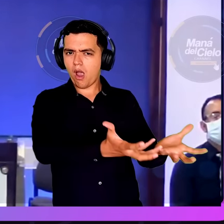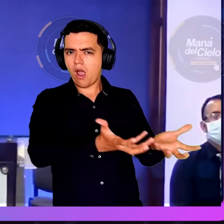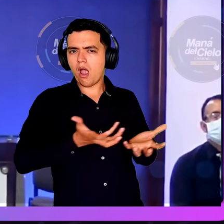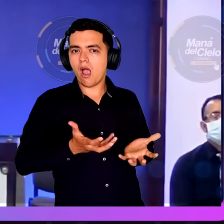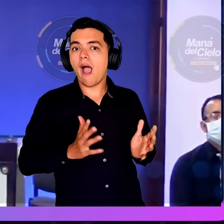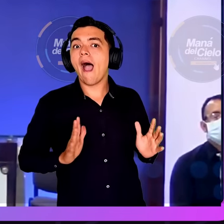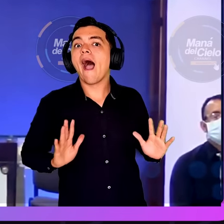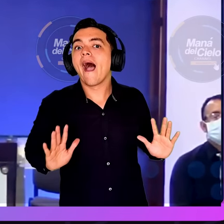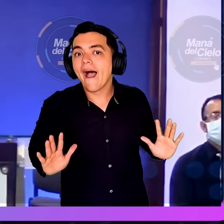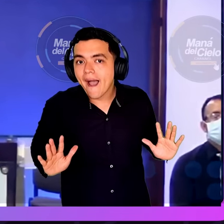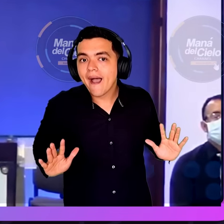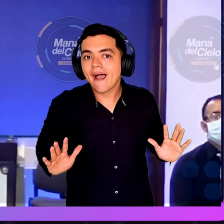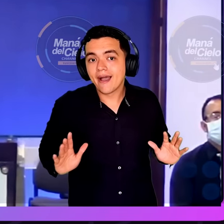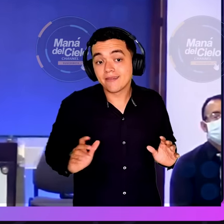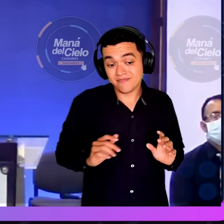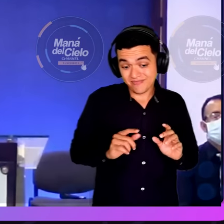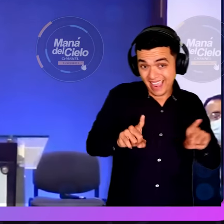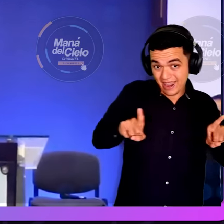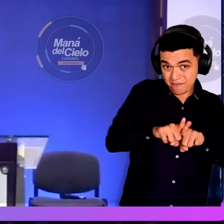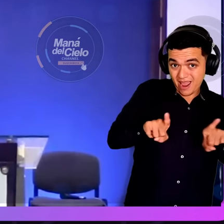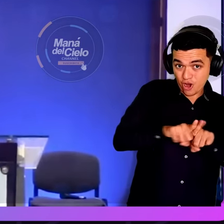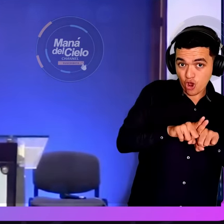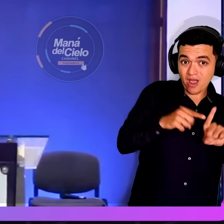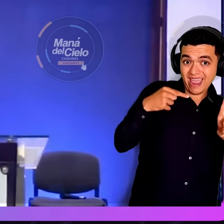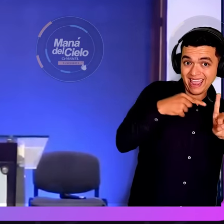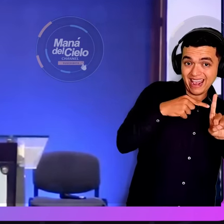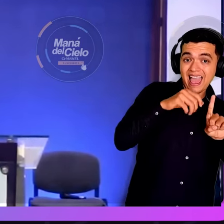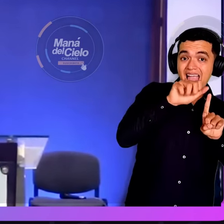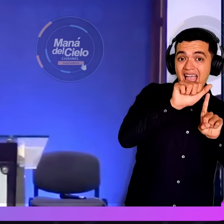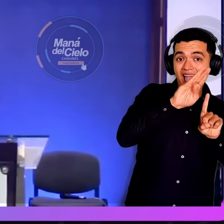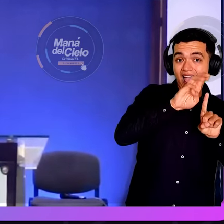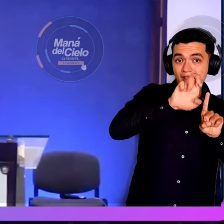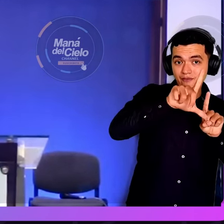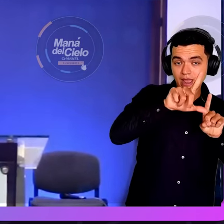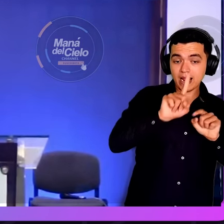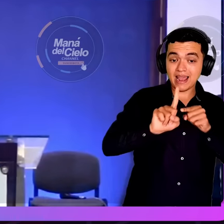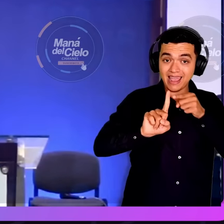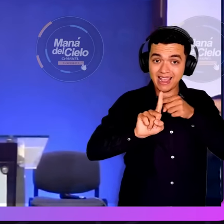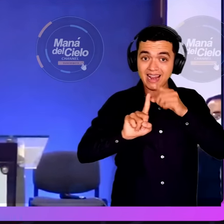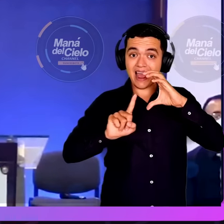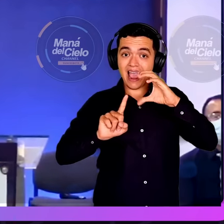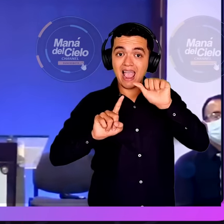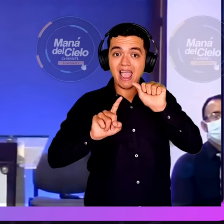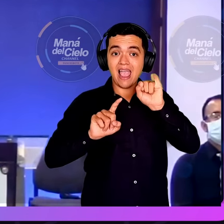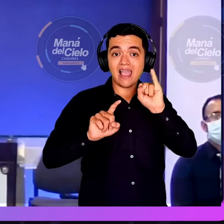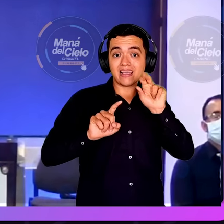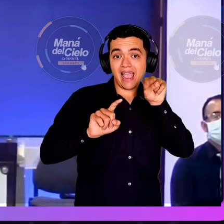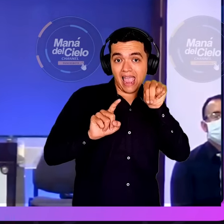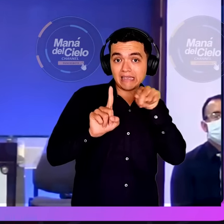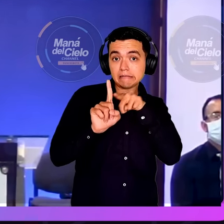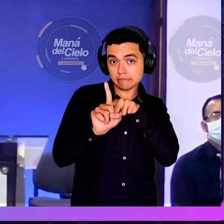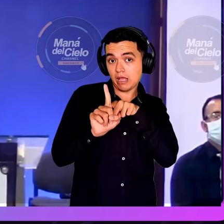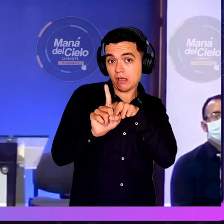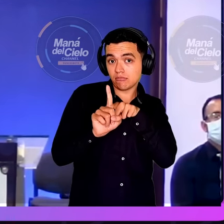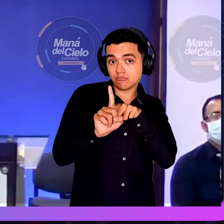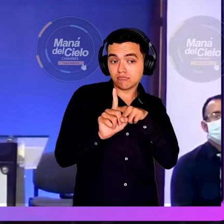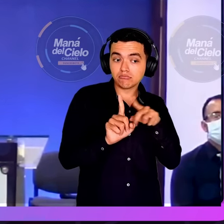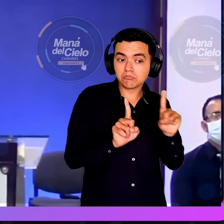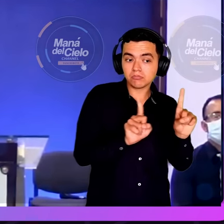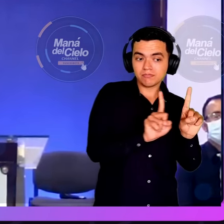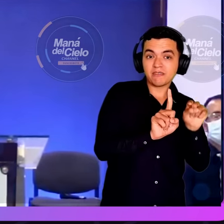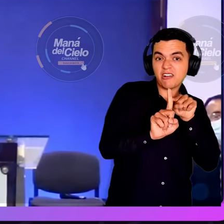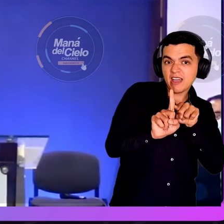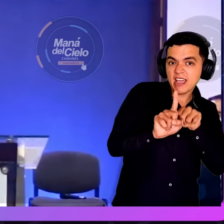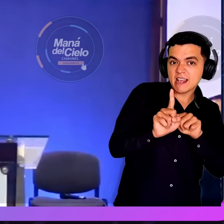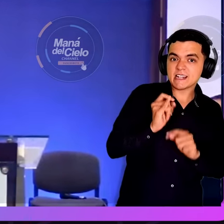muchas cosas, pero si no tienes las bases principales, no podrás. Sin embargo, dice de Abel, Dios se agradó de Abel